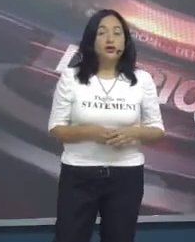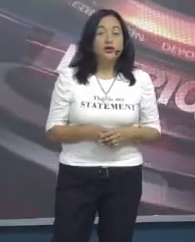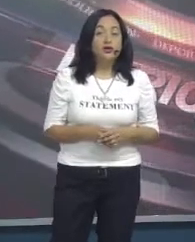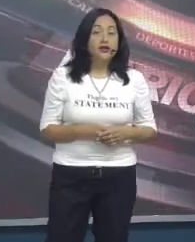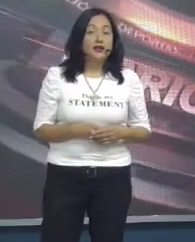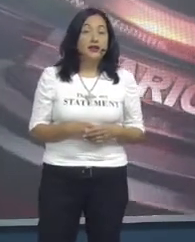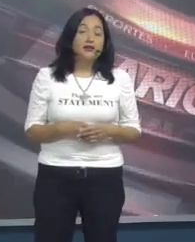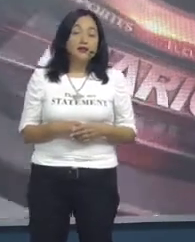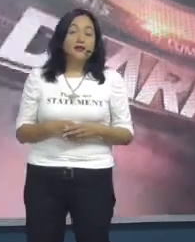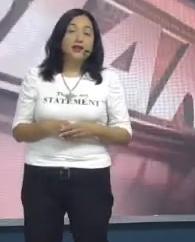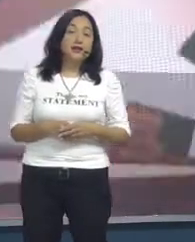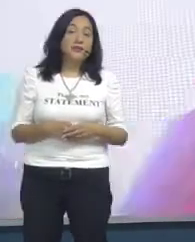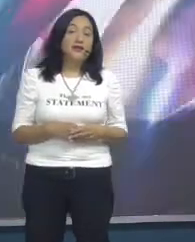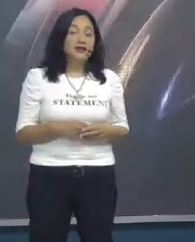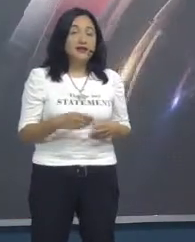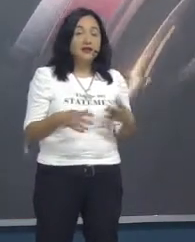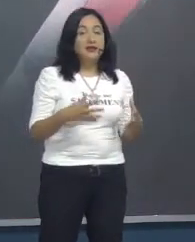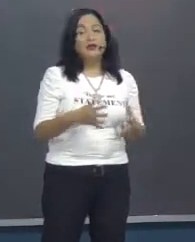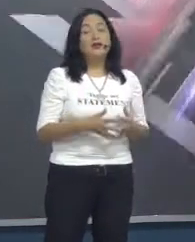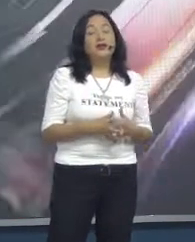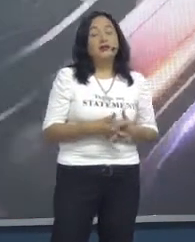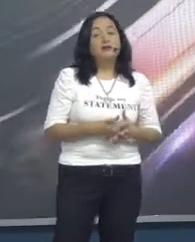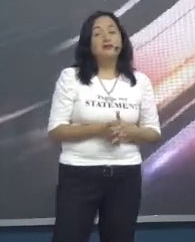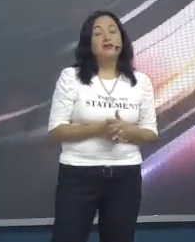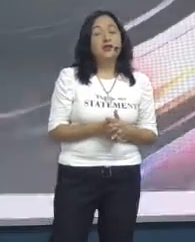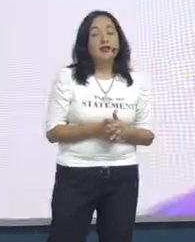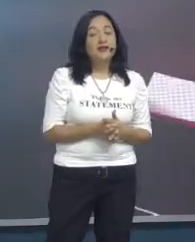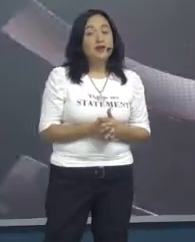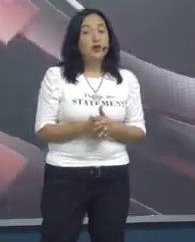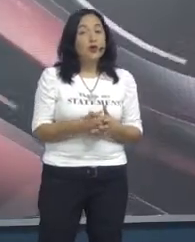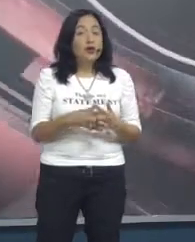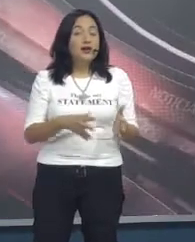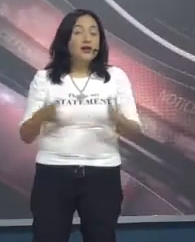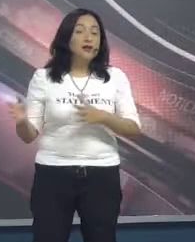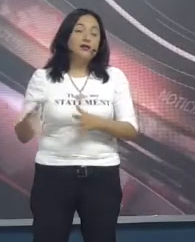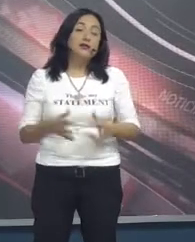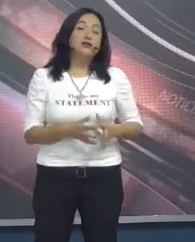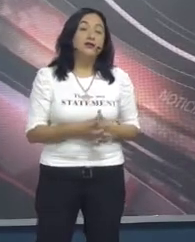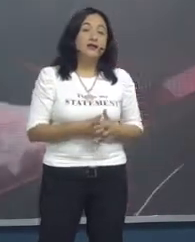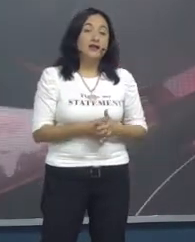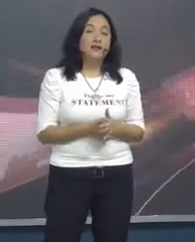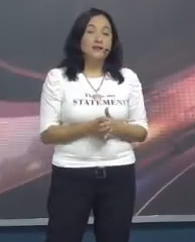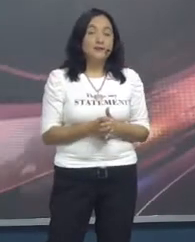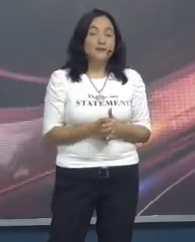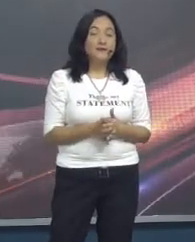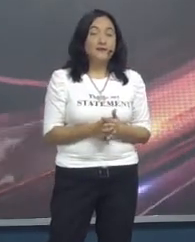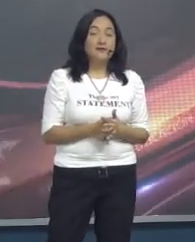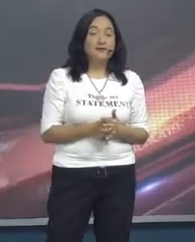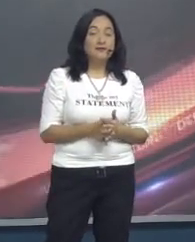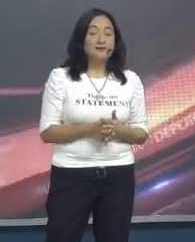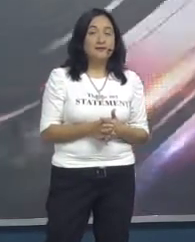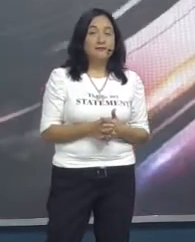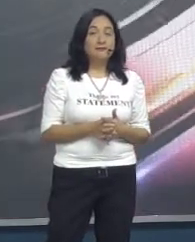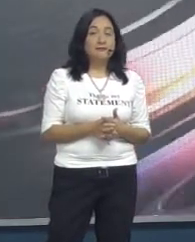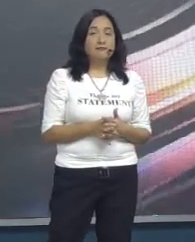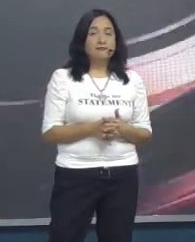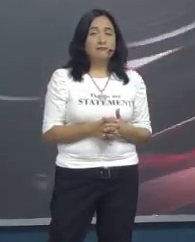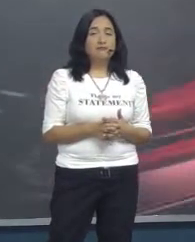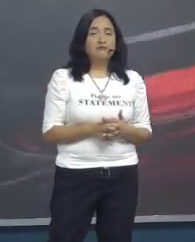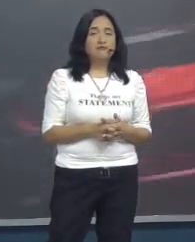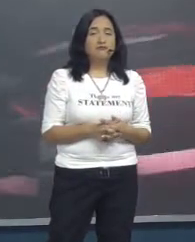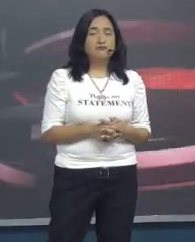¿son muchos los que están pendientes, digamos, los que están finalizando obra o comenzando?